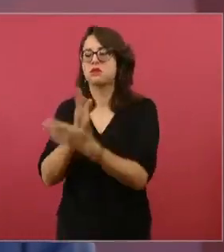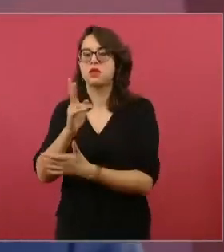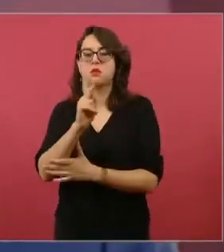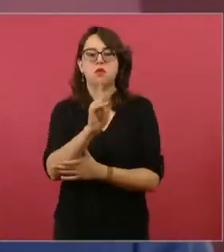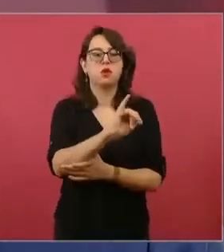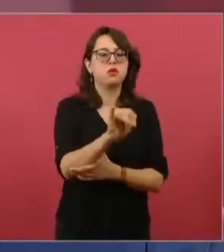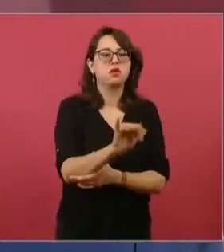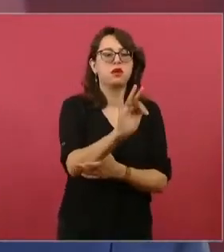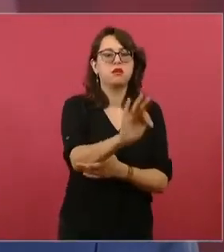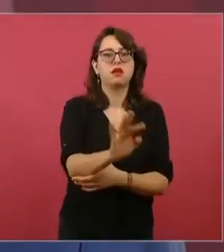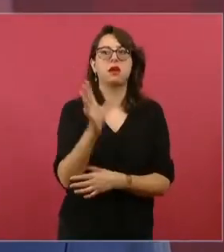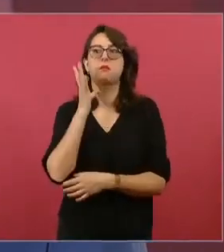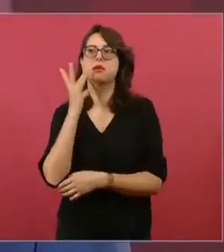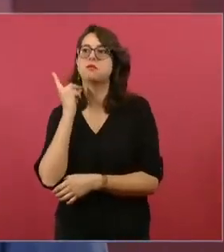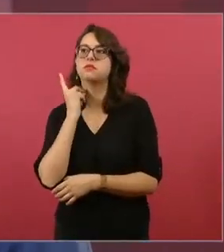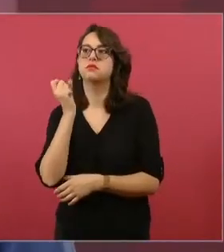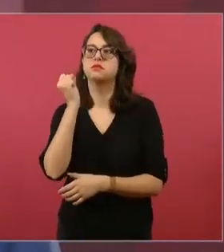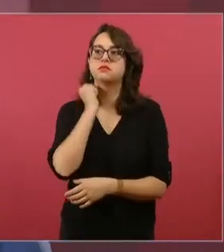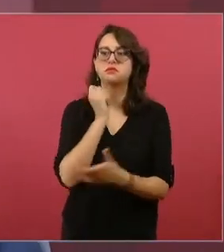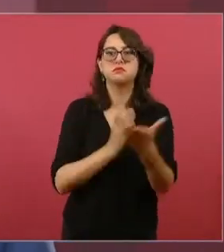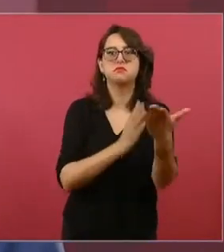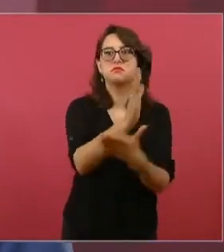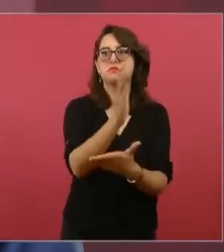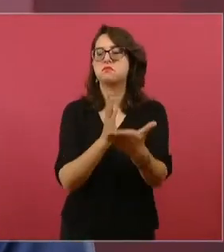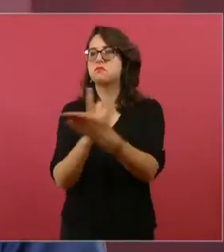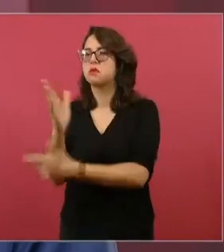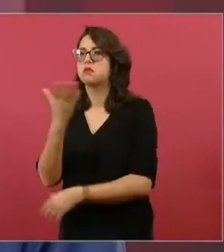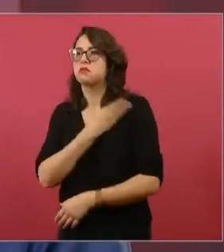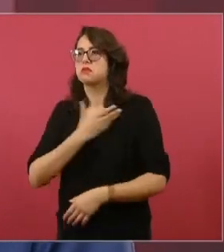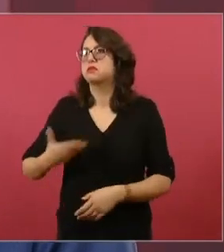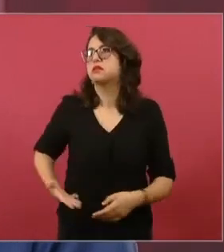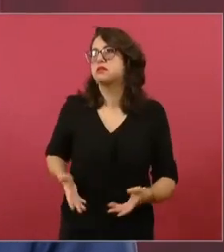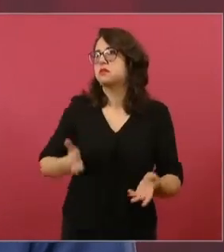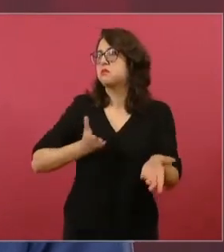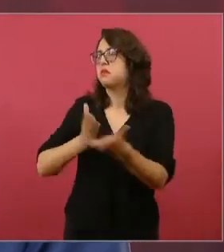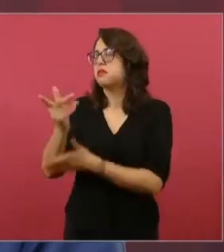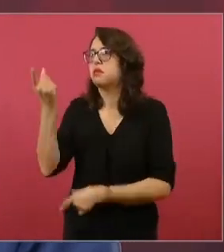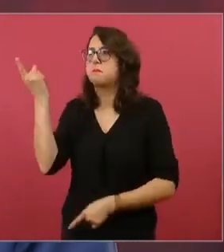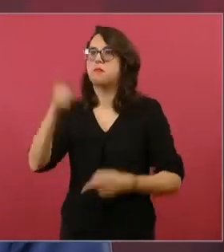Poder Legislativo, en el Poder Ejecutivo,